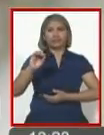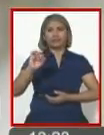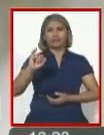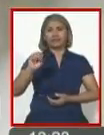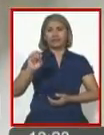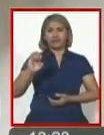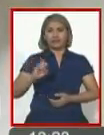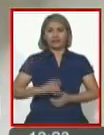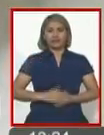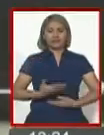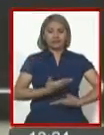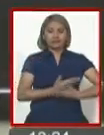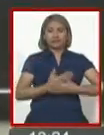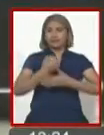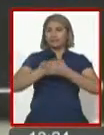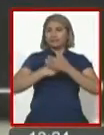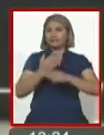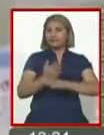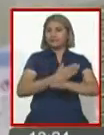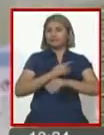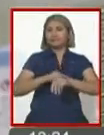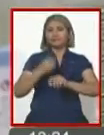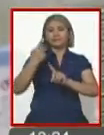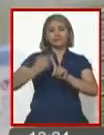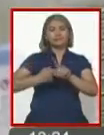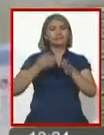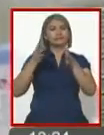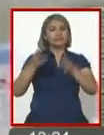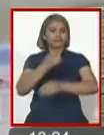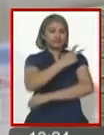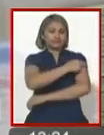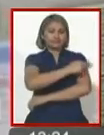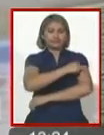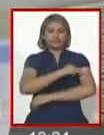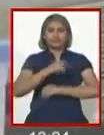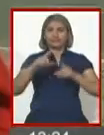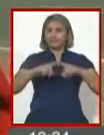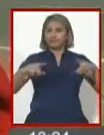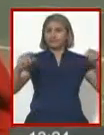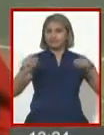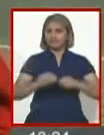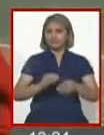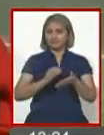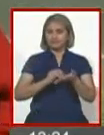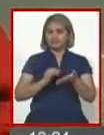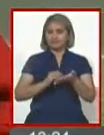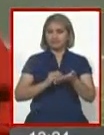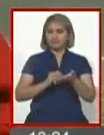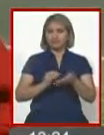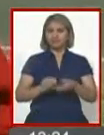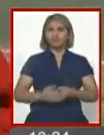Roca Sánchez. El pequeño nació prematuro y ya lleva un mes internado en el hospital japonés. Le falta